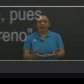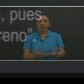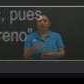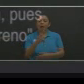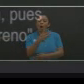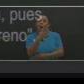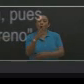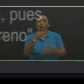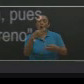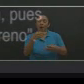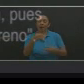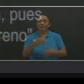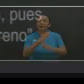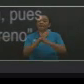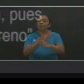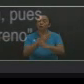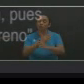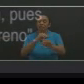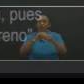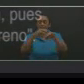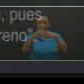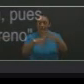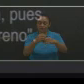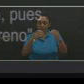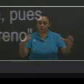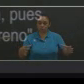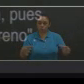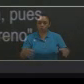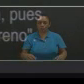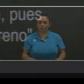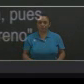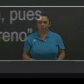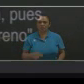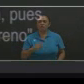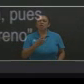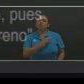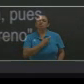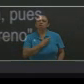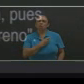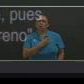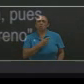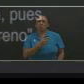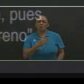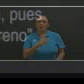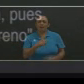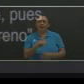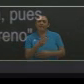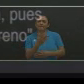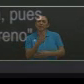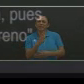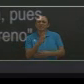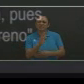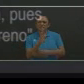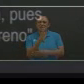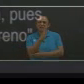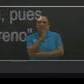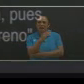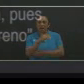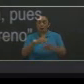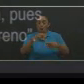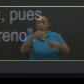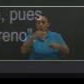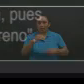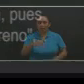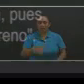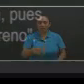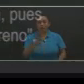Entonces, como que ya 3 años tenía de solo apantallar que tenía fruto y no tenía. Y viene Dios